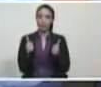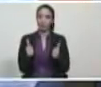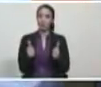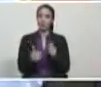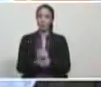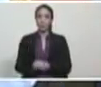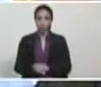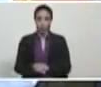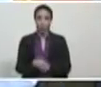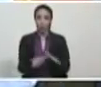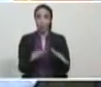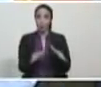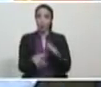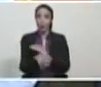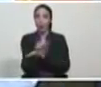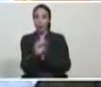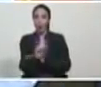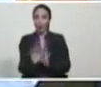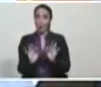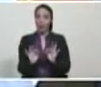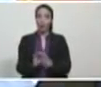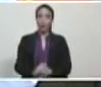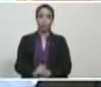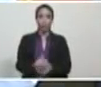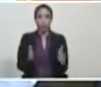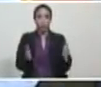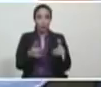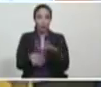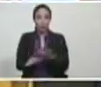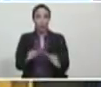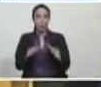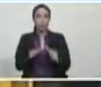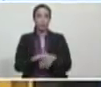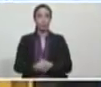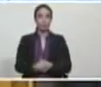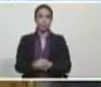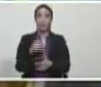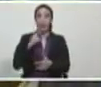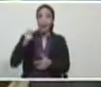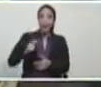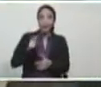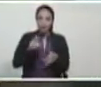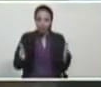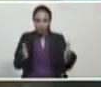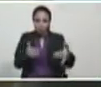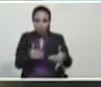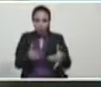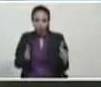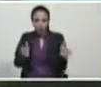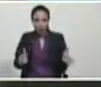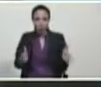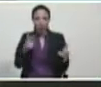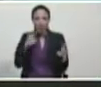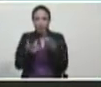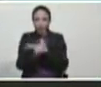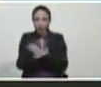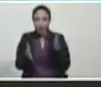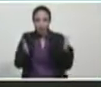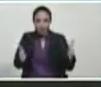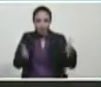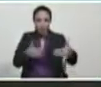aquí de estrenar, de paquete, tú necesitas el kit completo. ¿Qué trae el kit? El